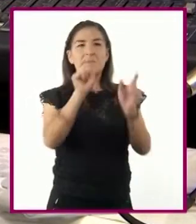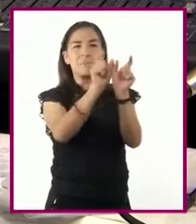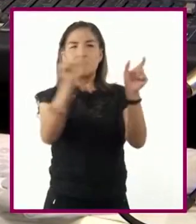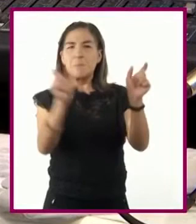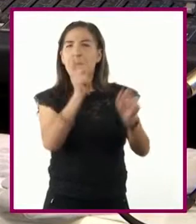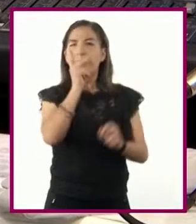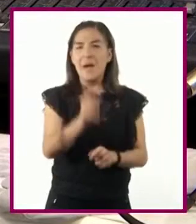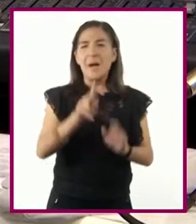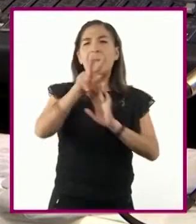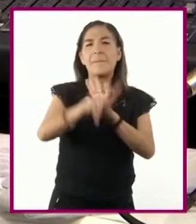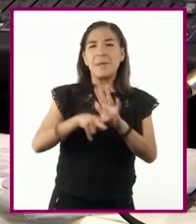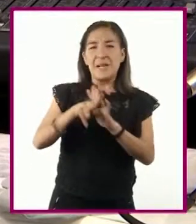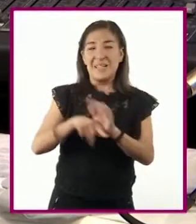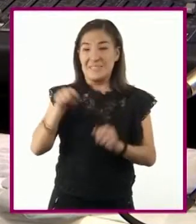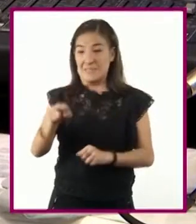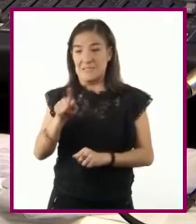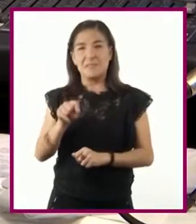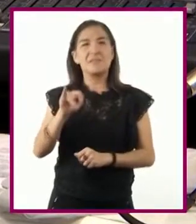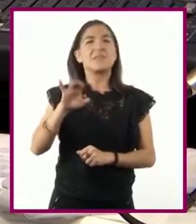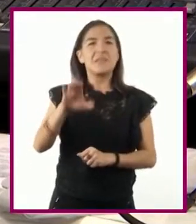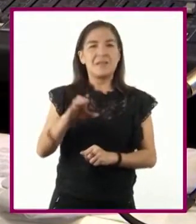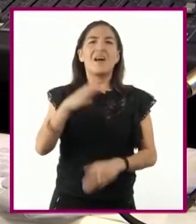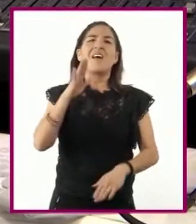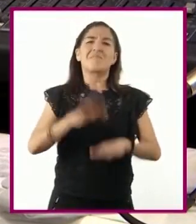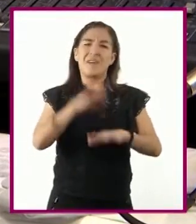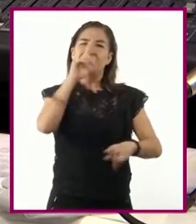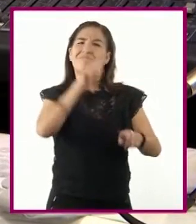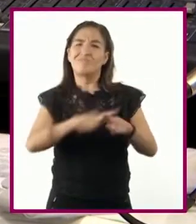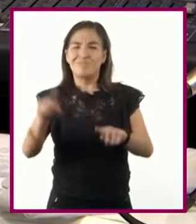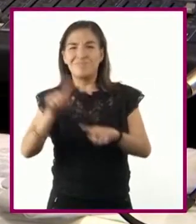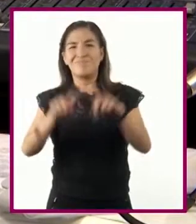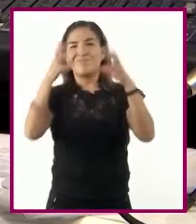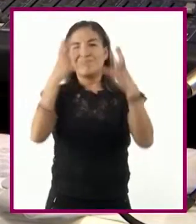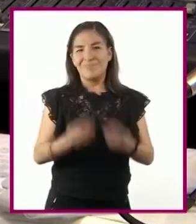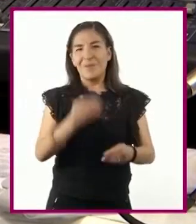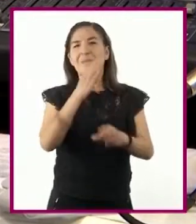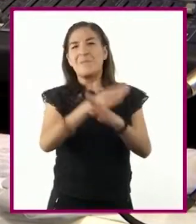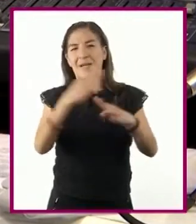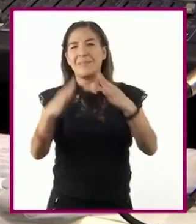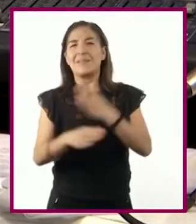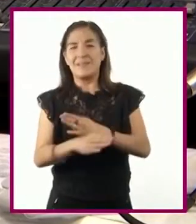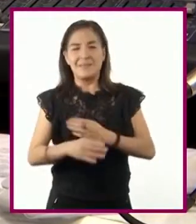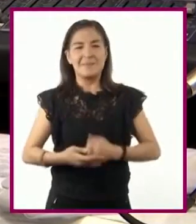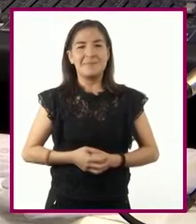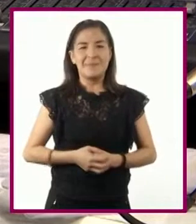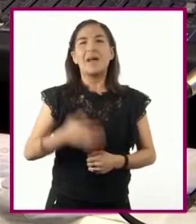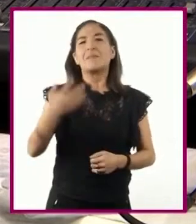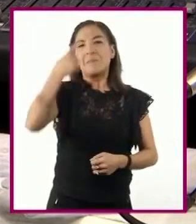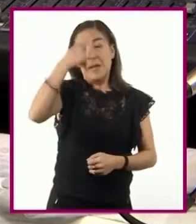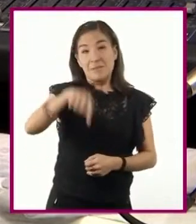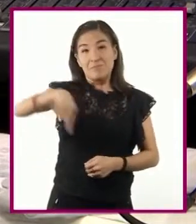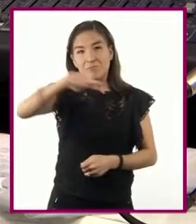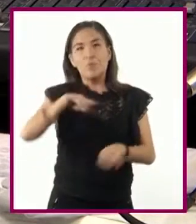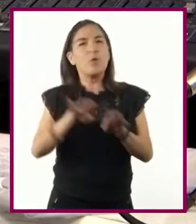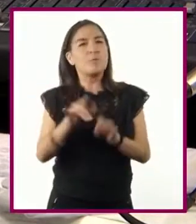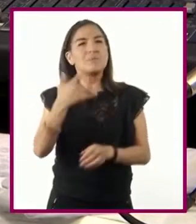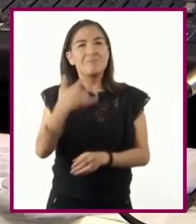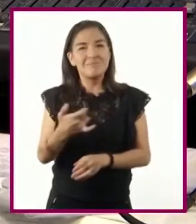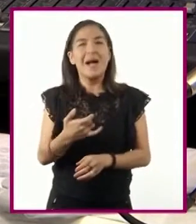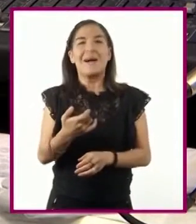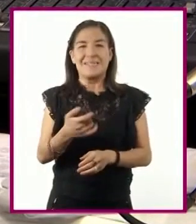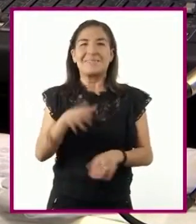videos, las TIC ofrecen una vasta gama de recursos para lograrlo con una